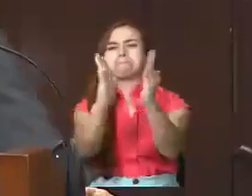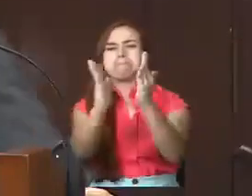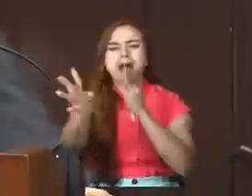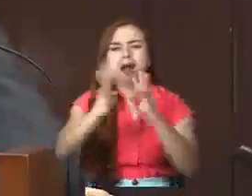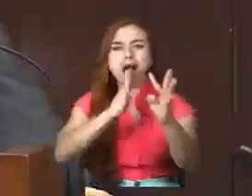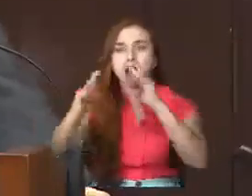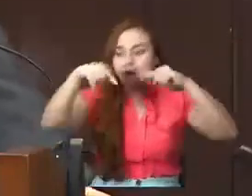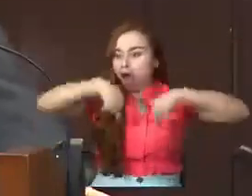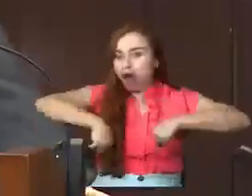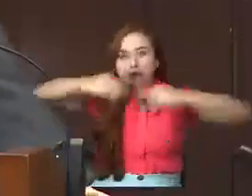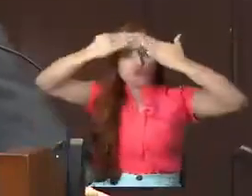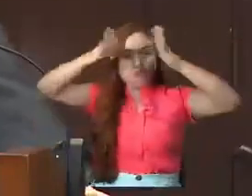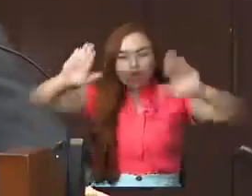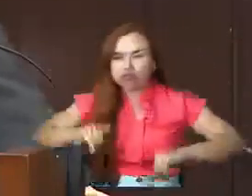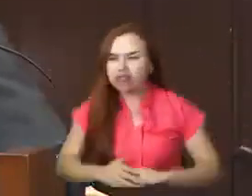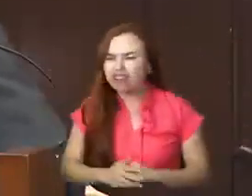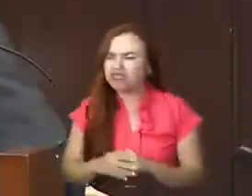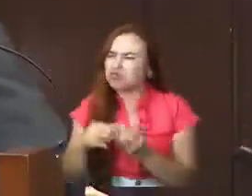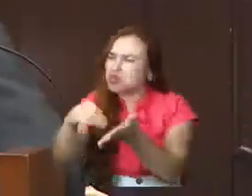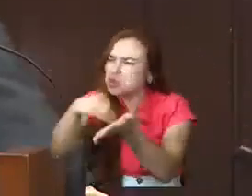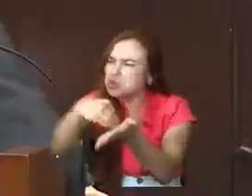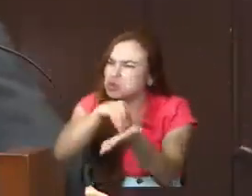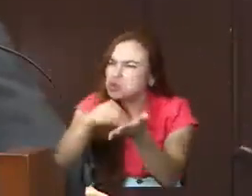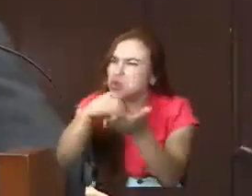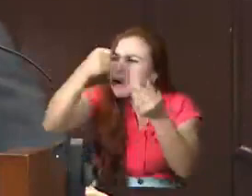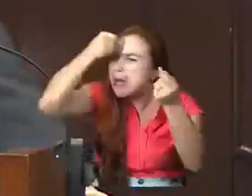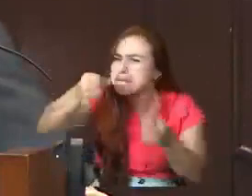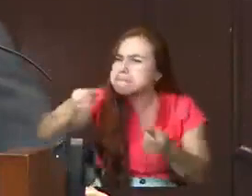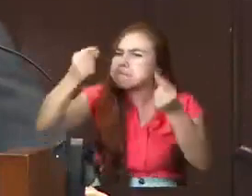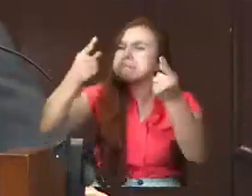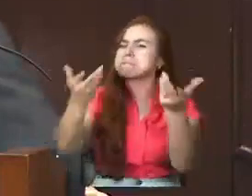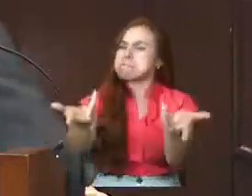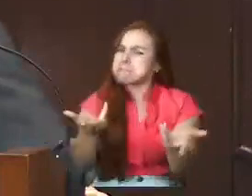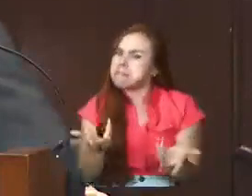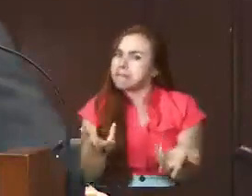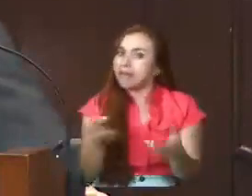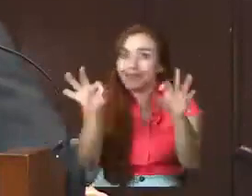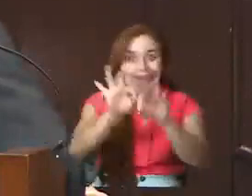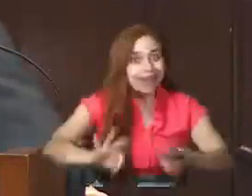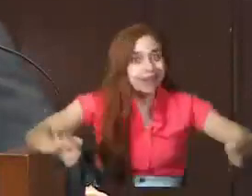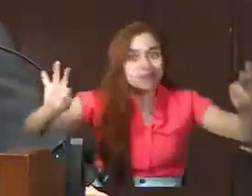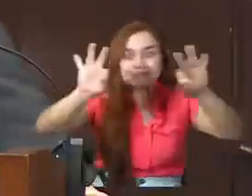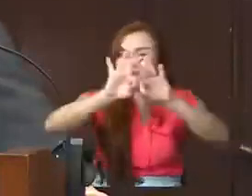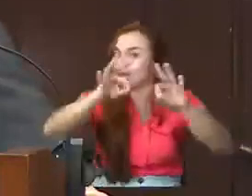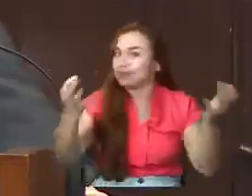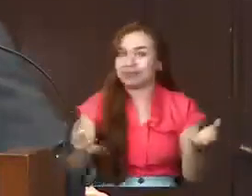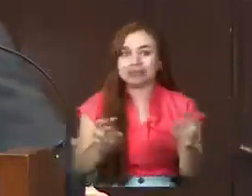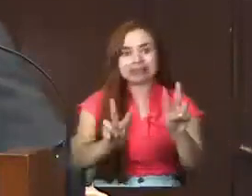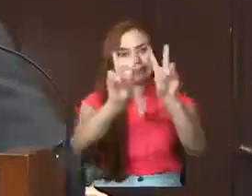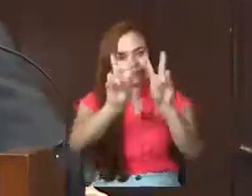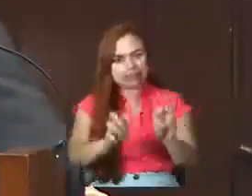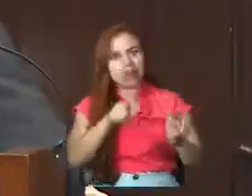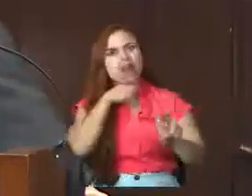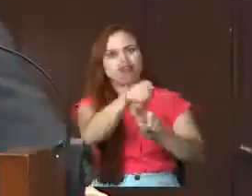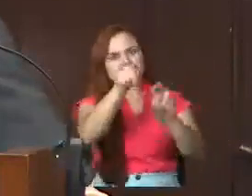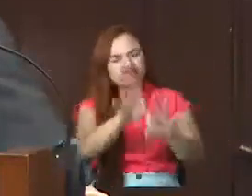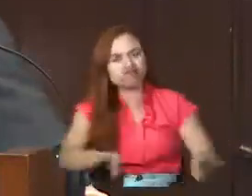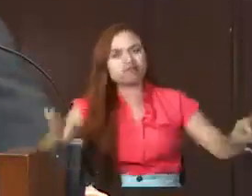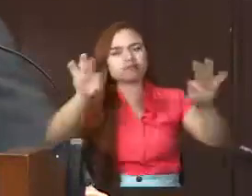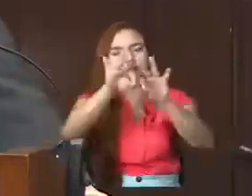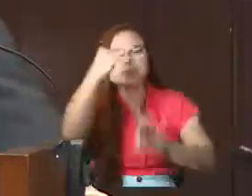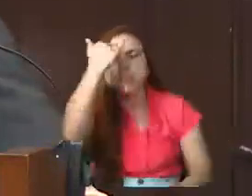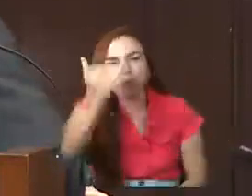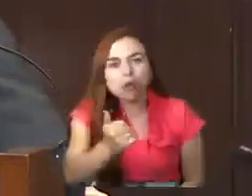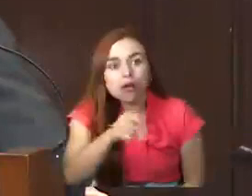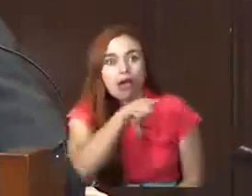Este es un tema de vital importancia para el desarrollo, porque los recursos naturales que allí